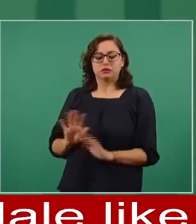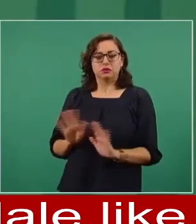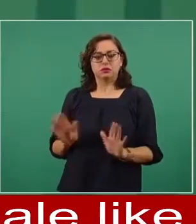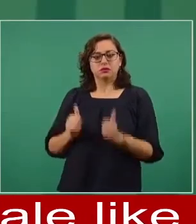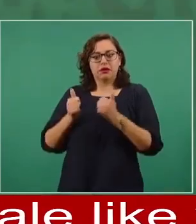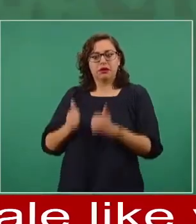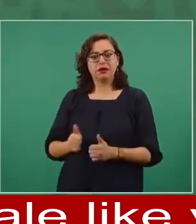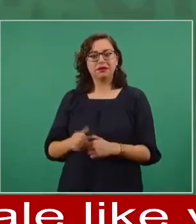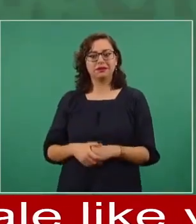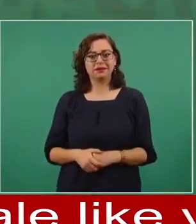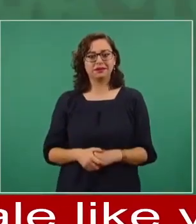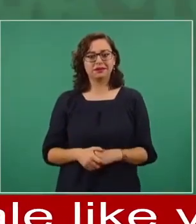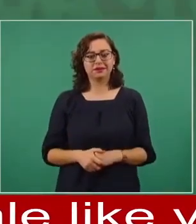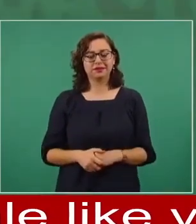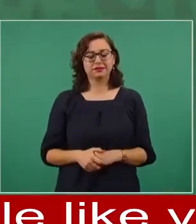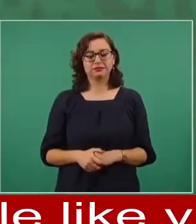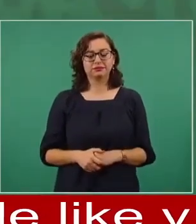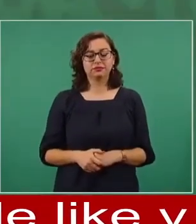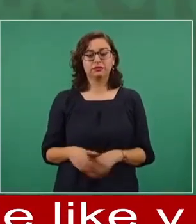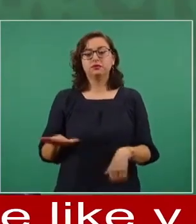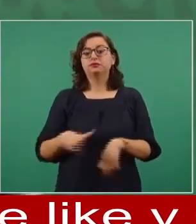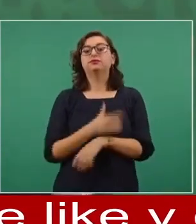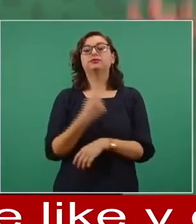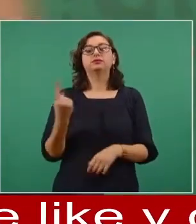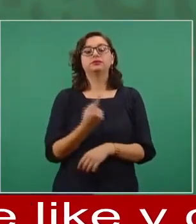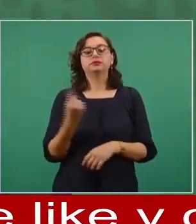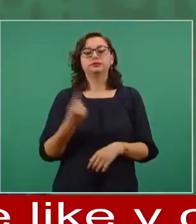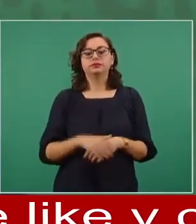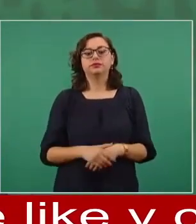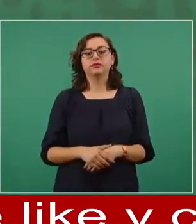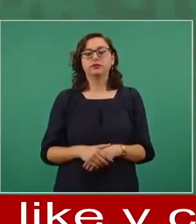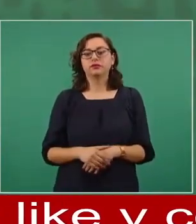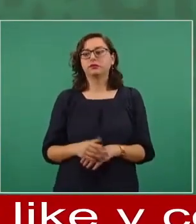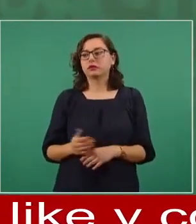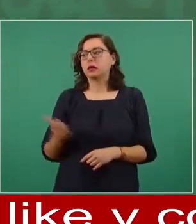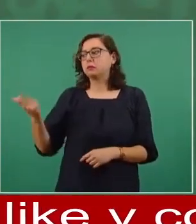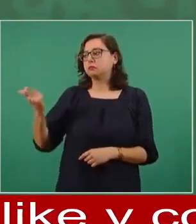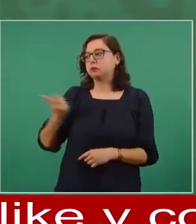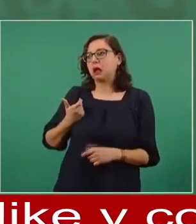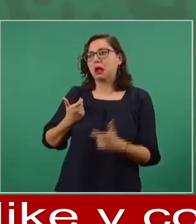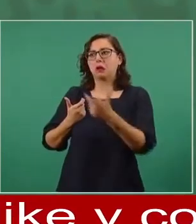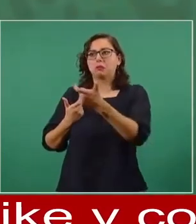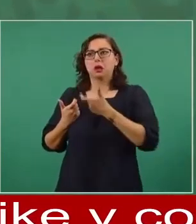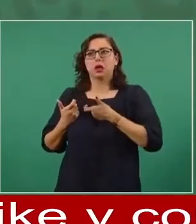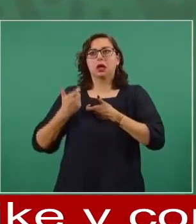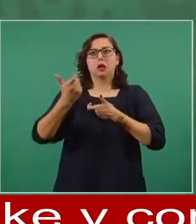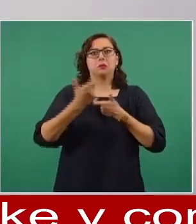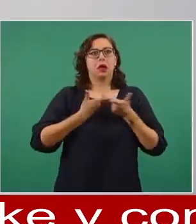porque no sólo es ese ingreso, por otro lado también hay otros ingresos.